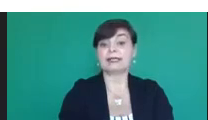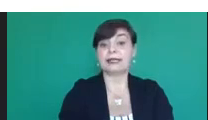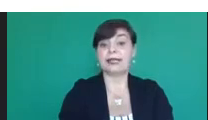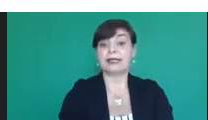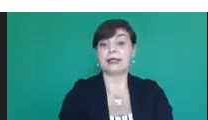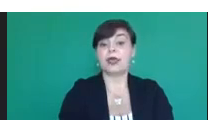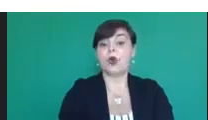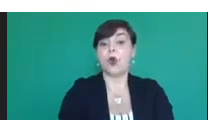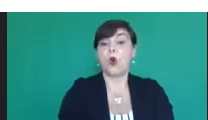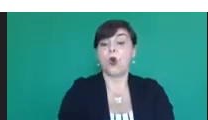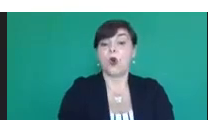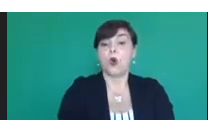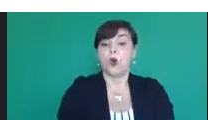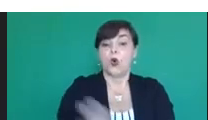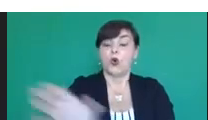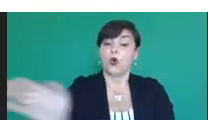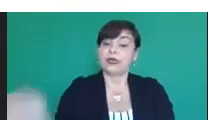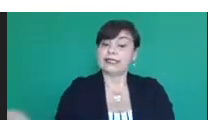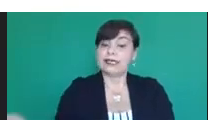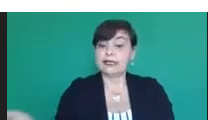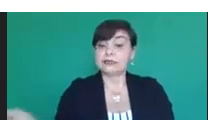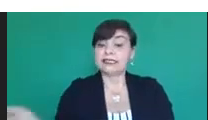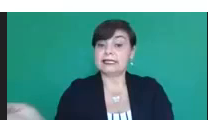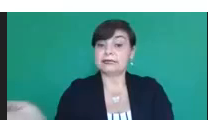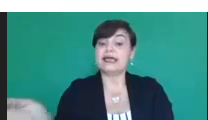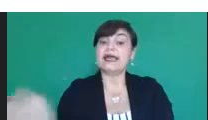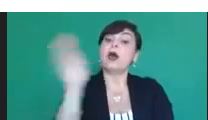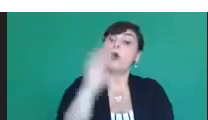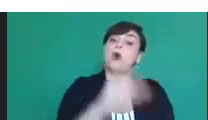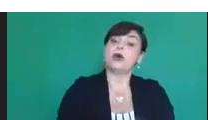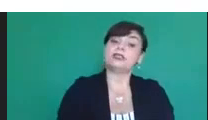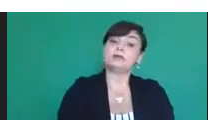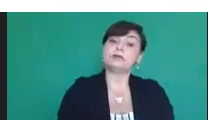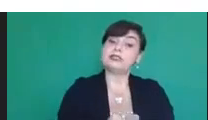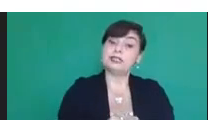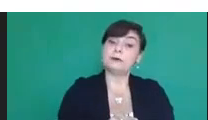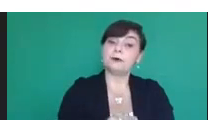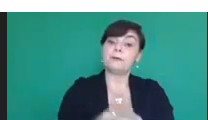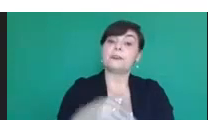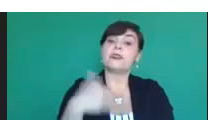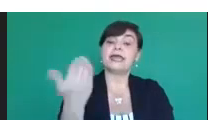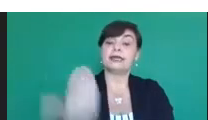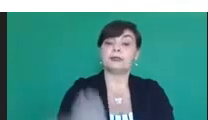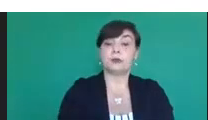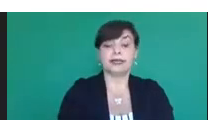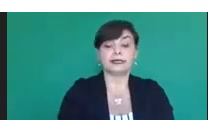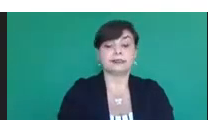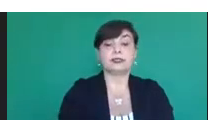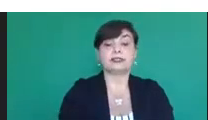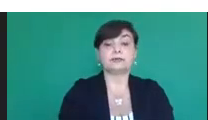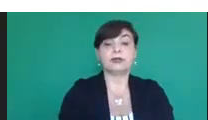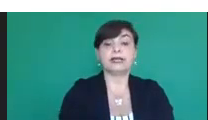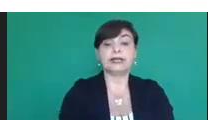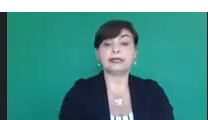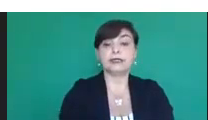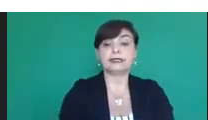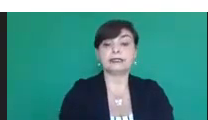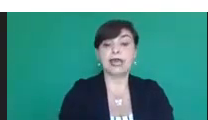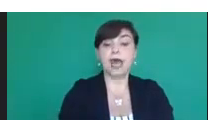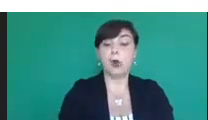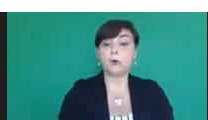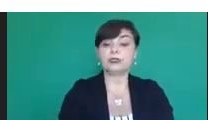tener o es negativo y se libera, o es positivo y hay que tomar acciones. Pero en el caso de que